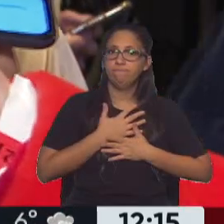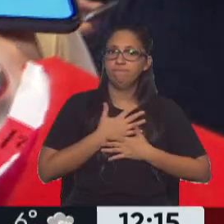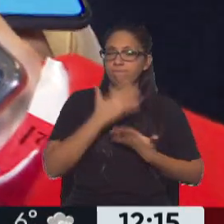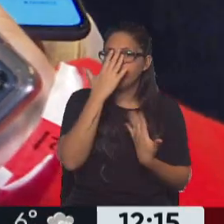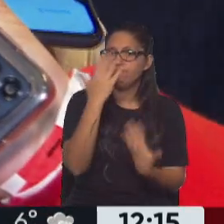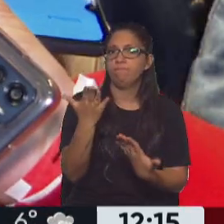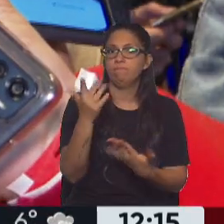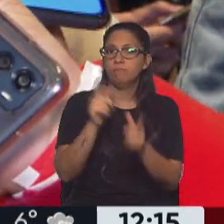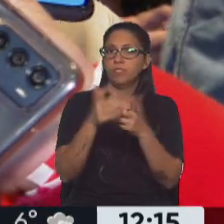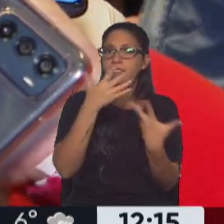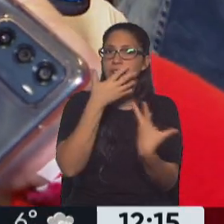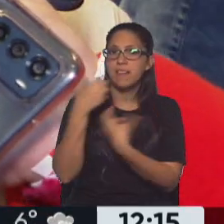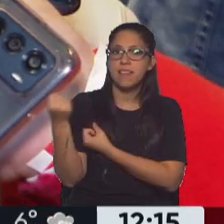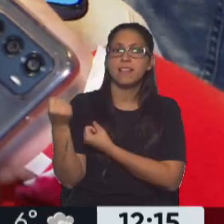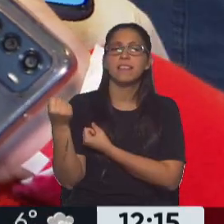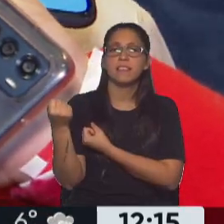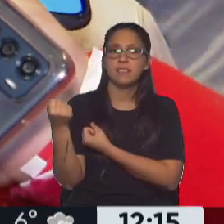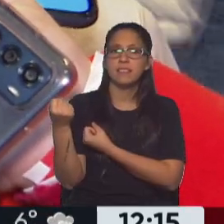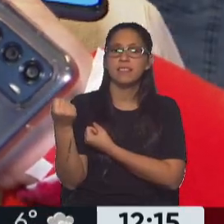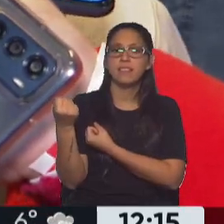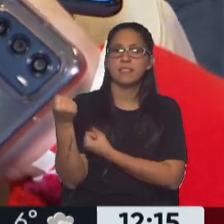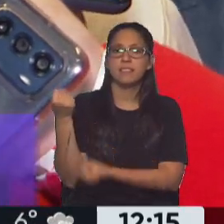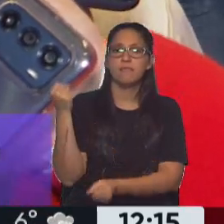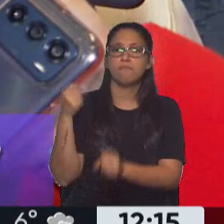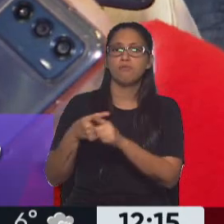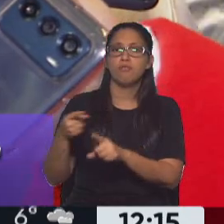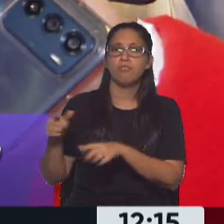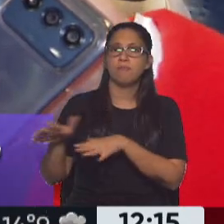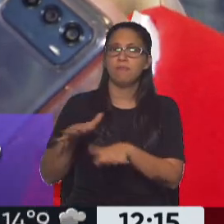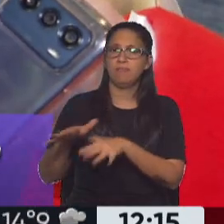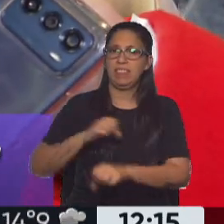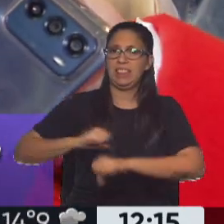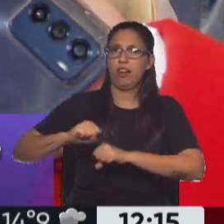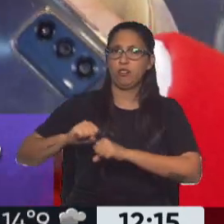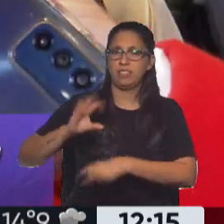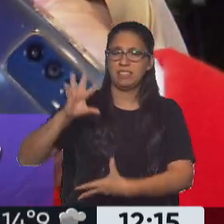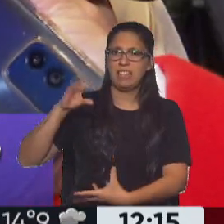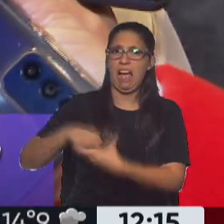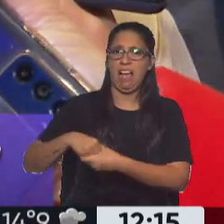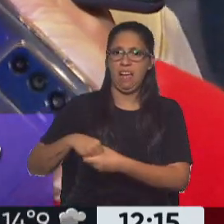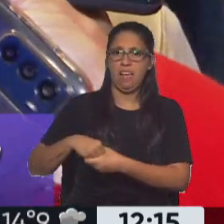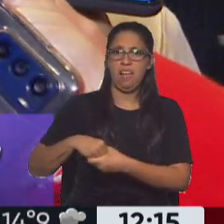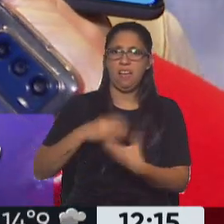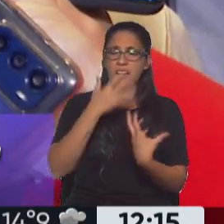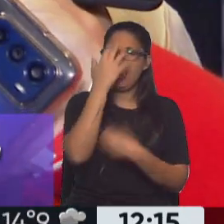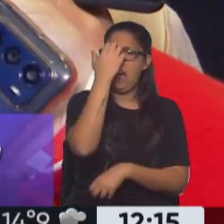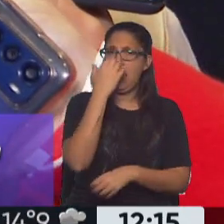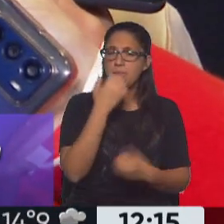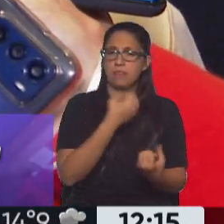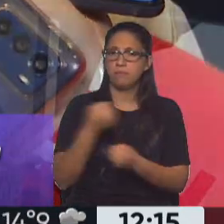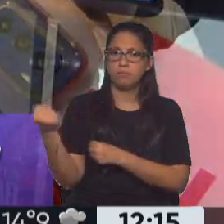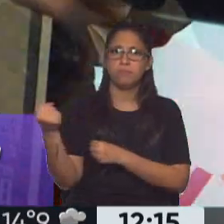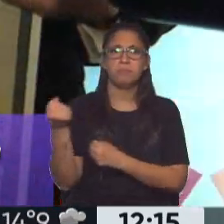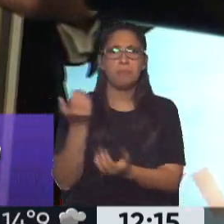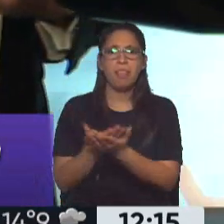con los rehenes que fueron apresados por un acto terrorista de Hamas y pedir por